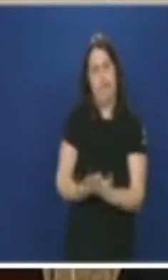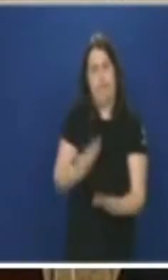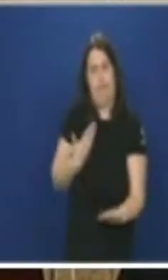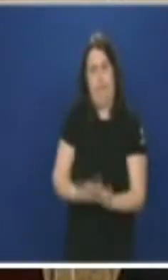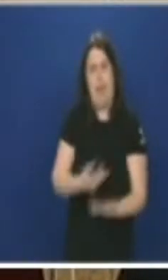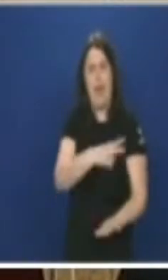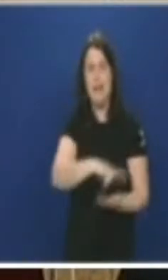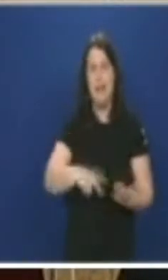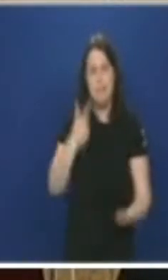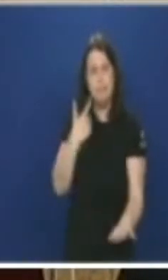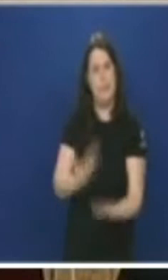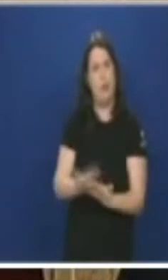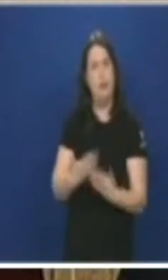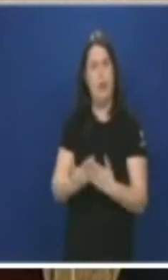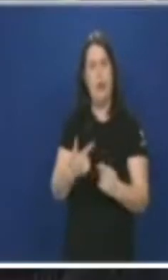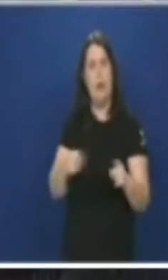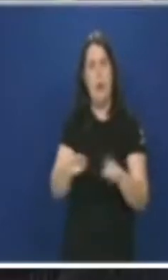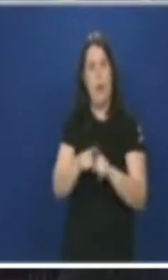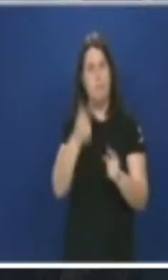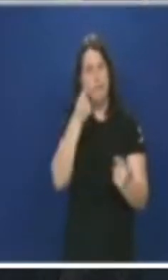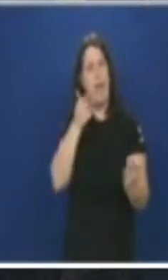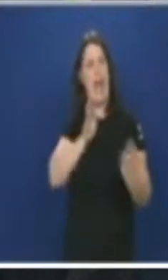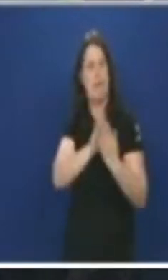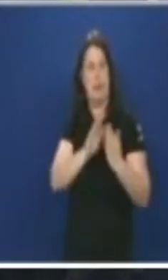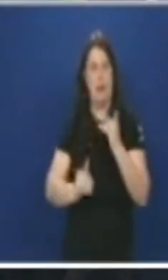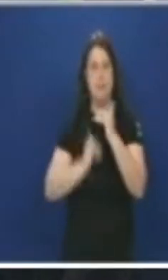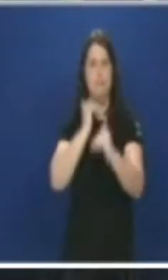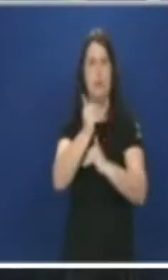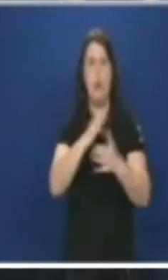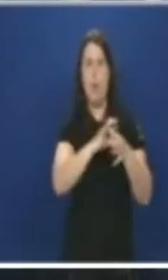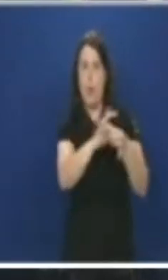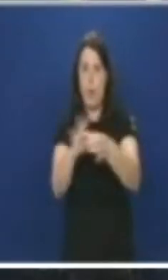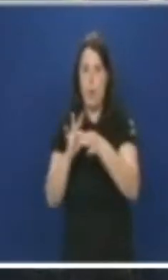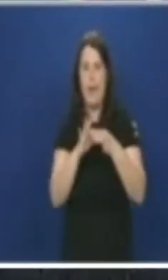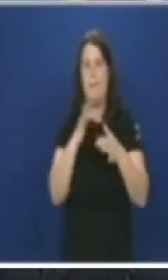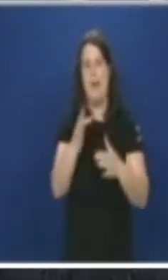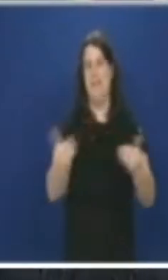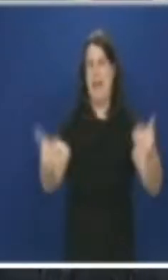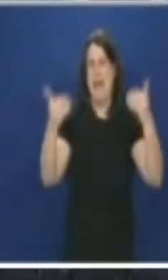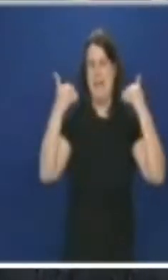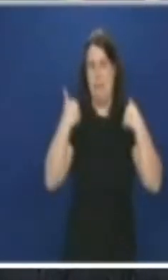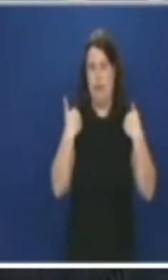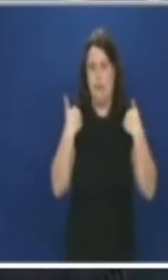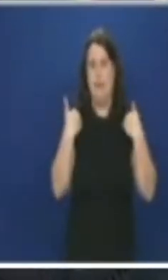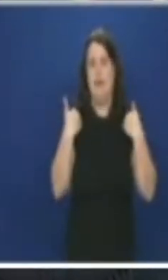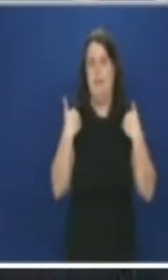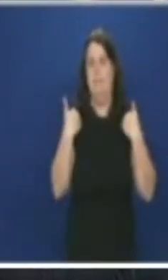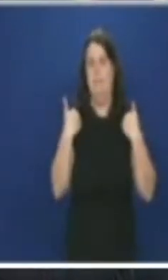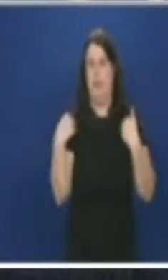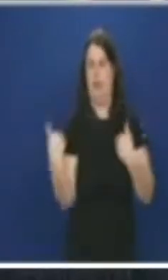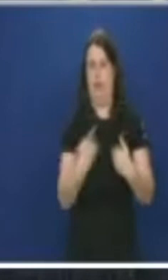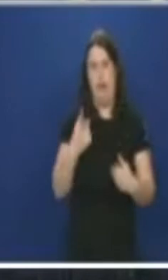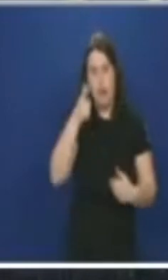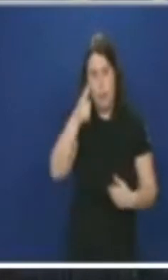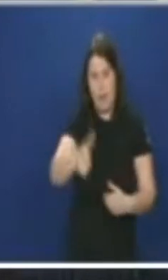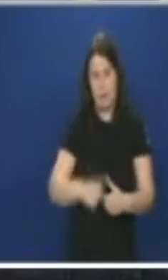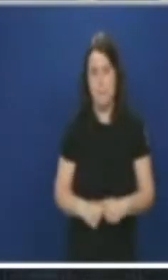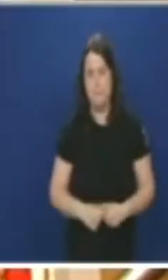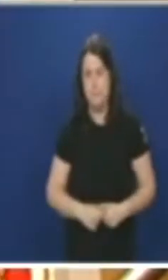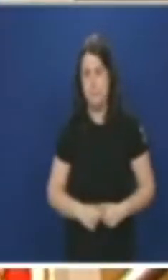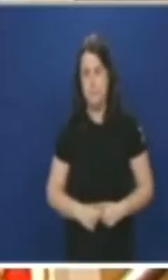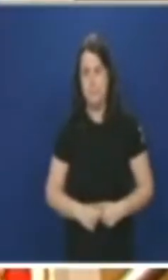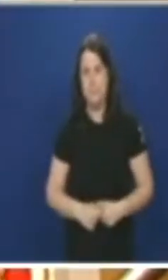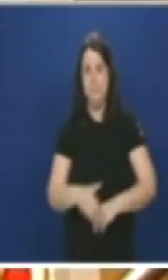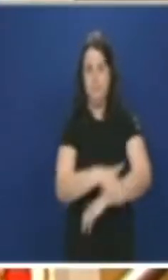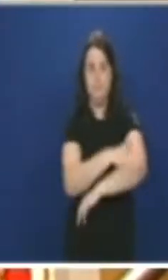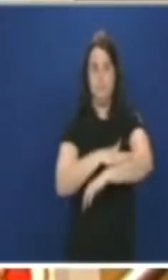quen de afrontalo e superalo coa unidade e responsabilidade do seu pobo. Neste tempo, o autogoberno mostrou